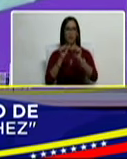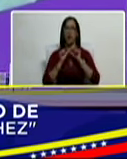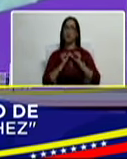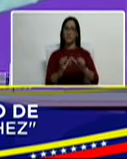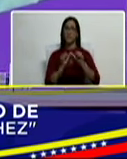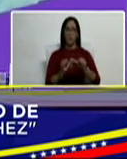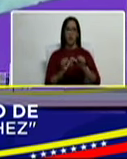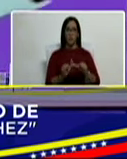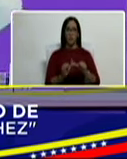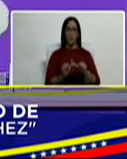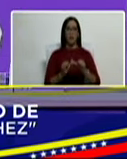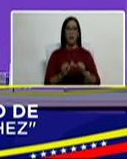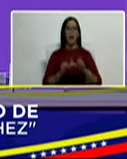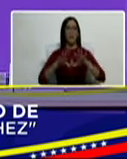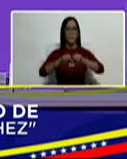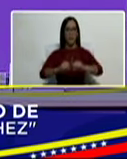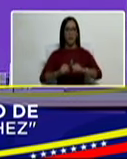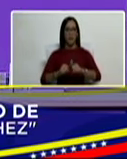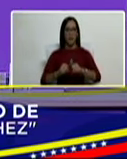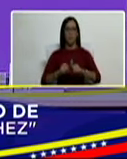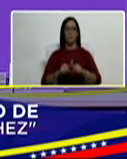al imperialismo colonial.